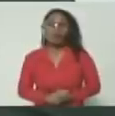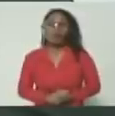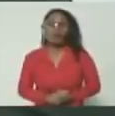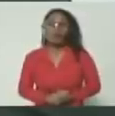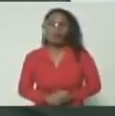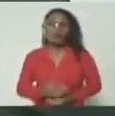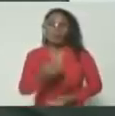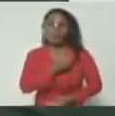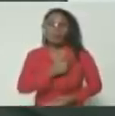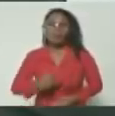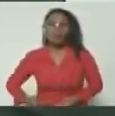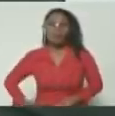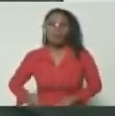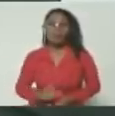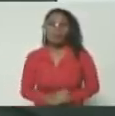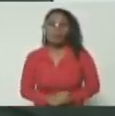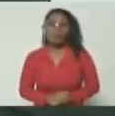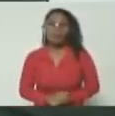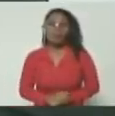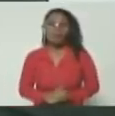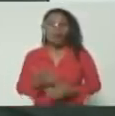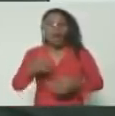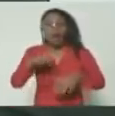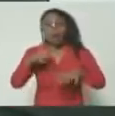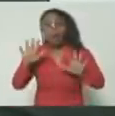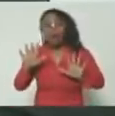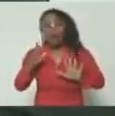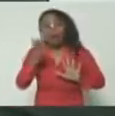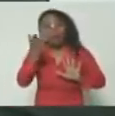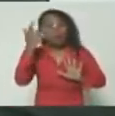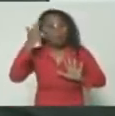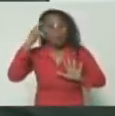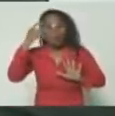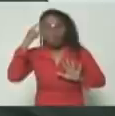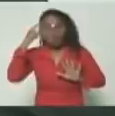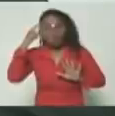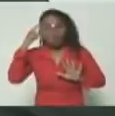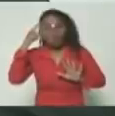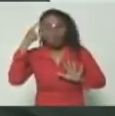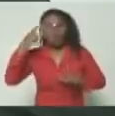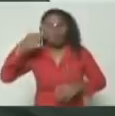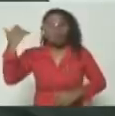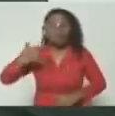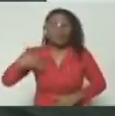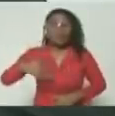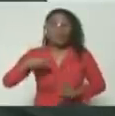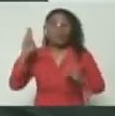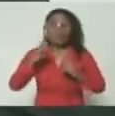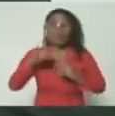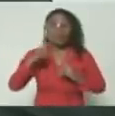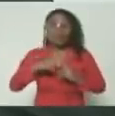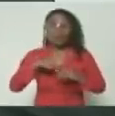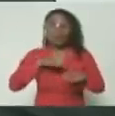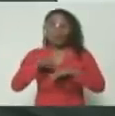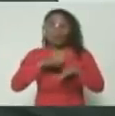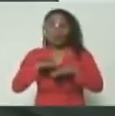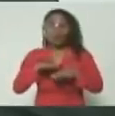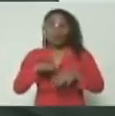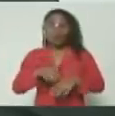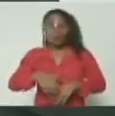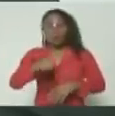Presidente, a lo mejor usted no sabe lo que cuesta traer algo del Táchira o de Cojedes, que es más